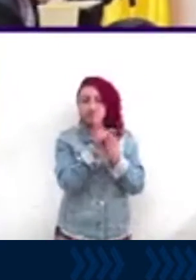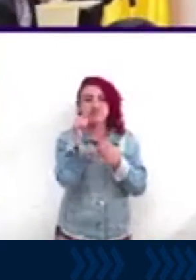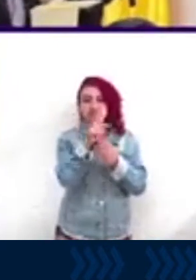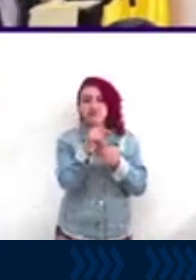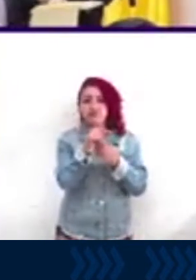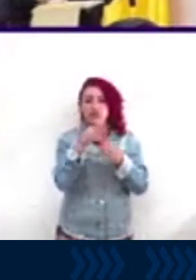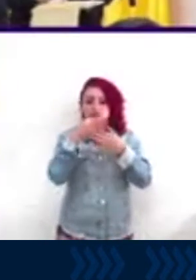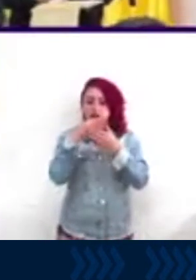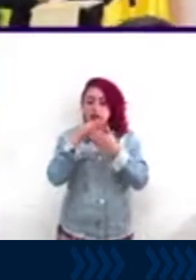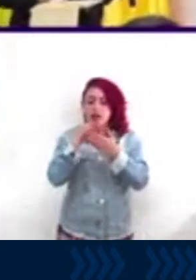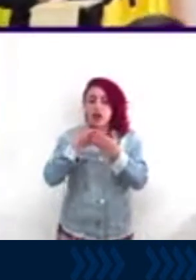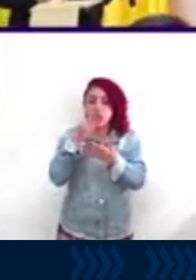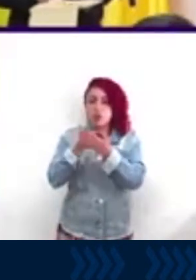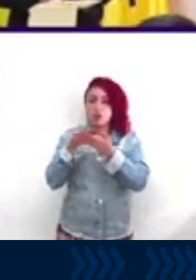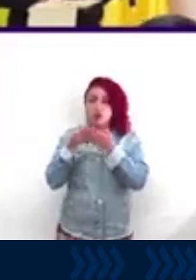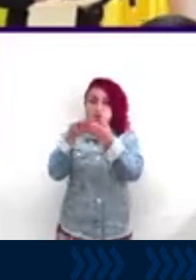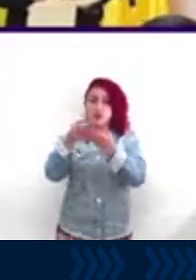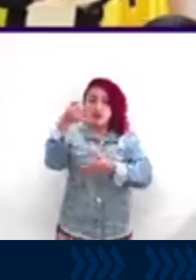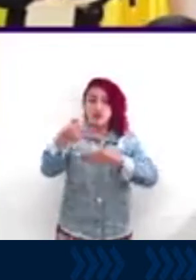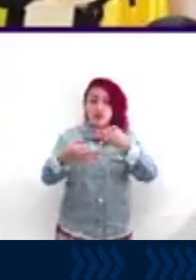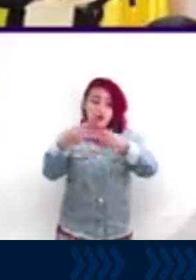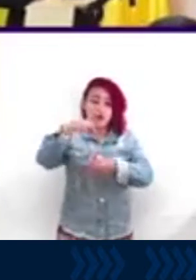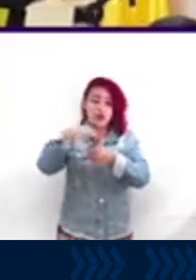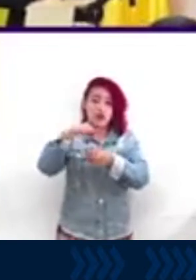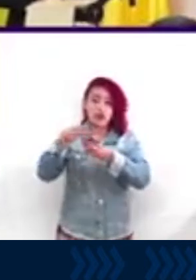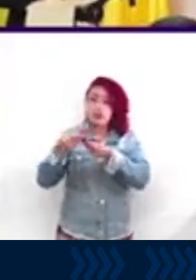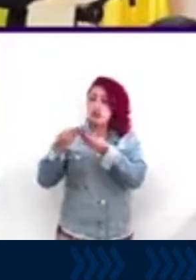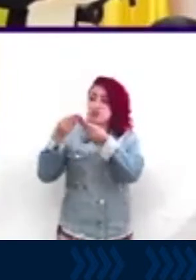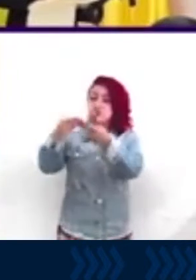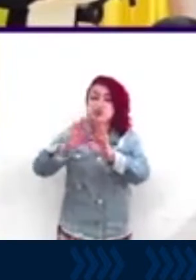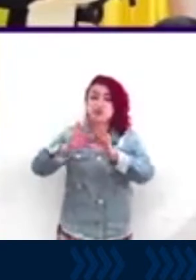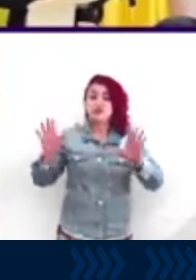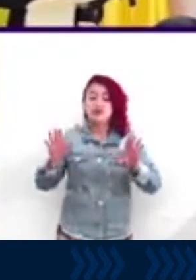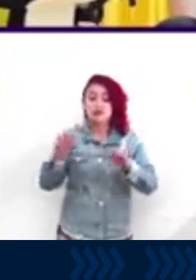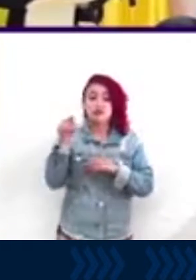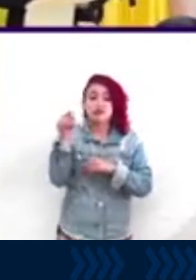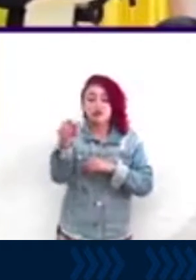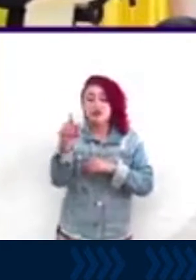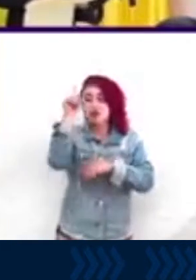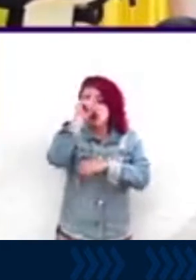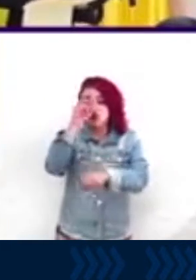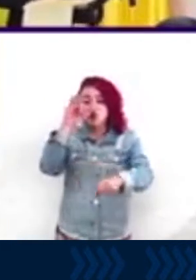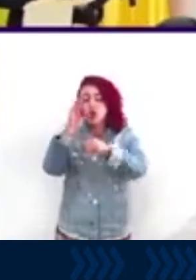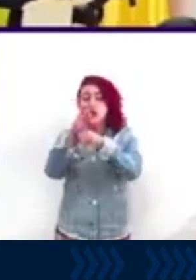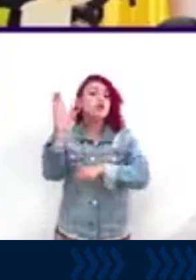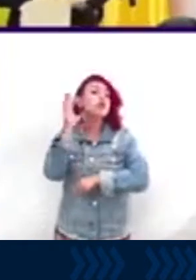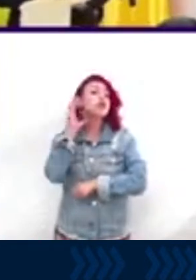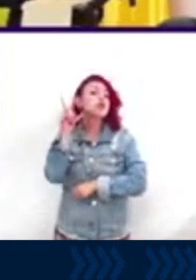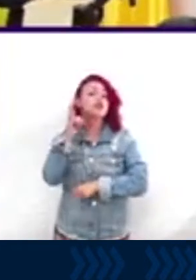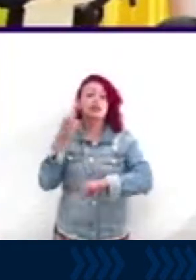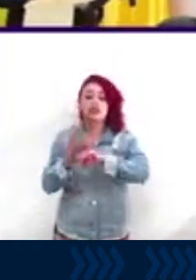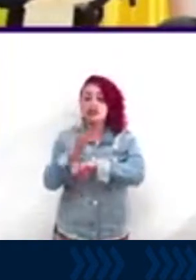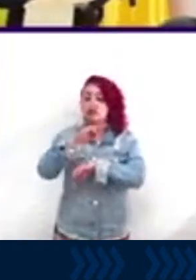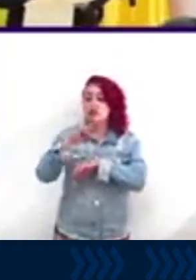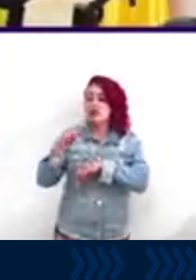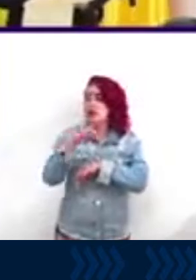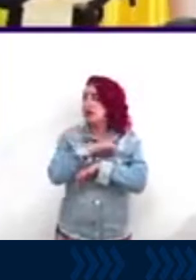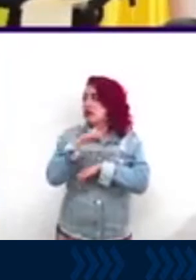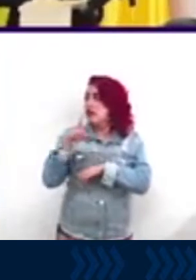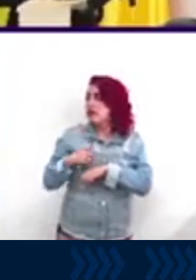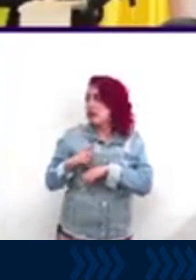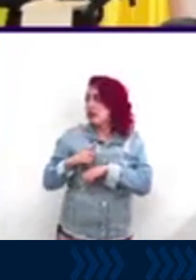una resolución de un tribunal donde le hace la recomendación al Congreso de Michoacán, tiene